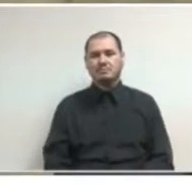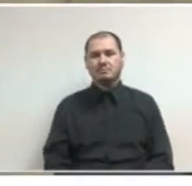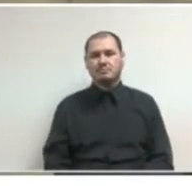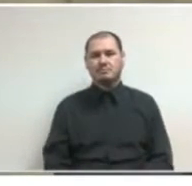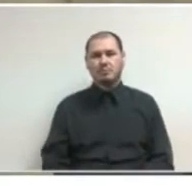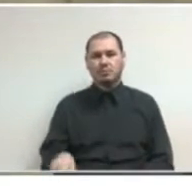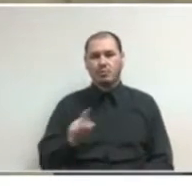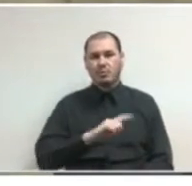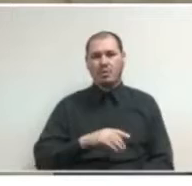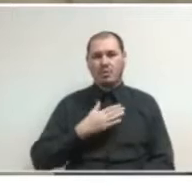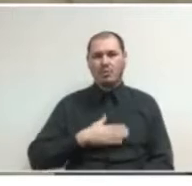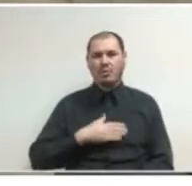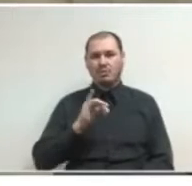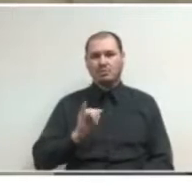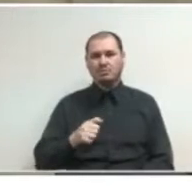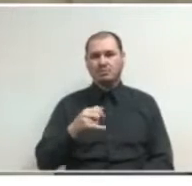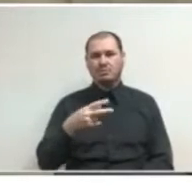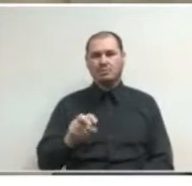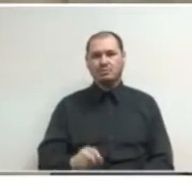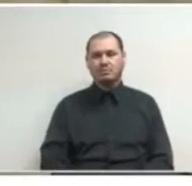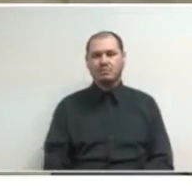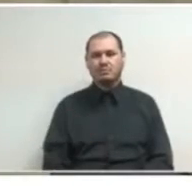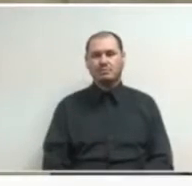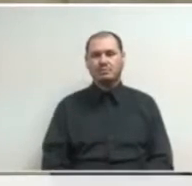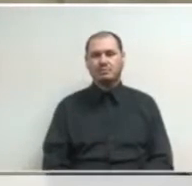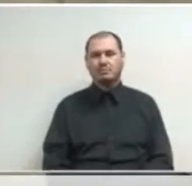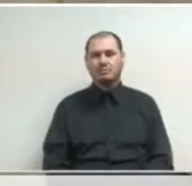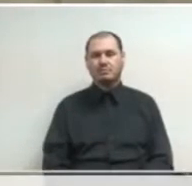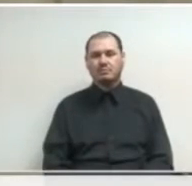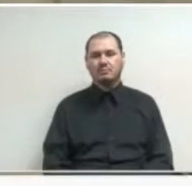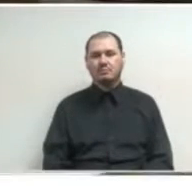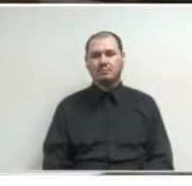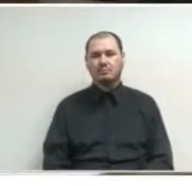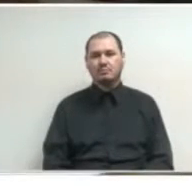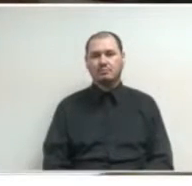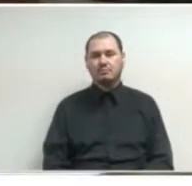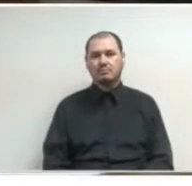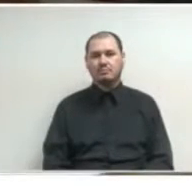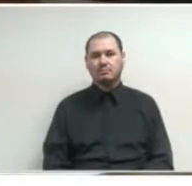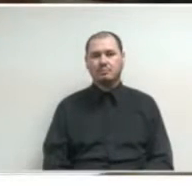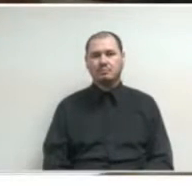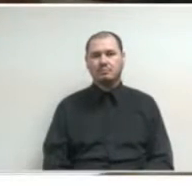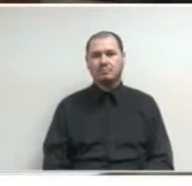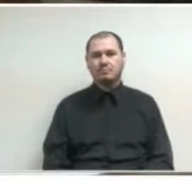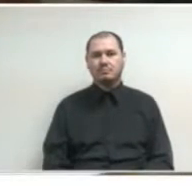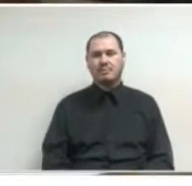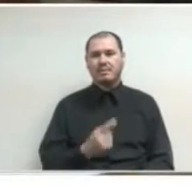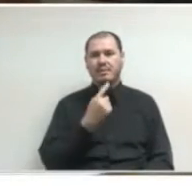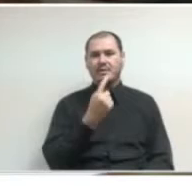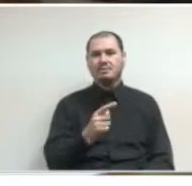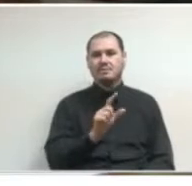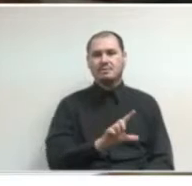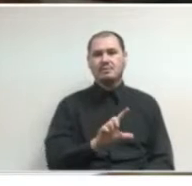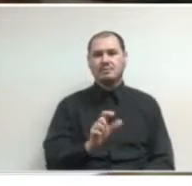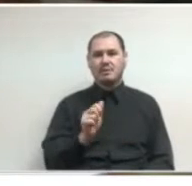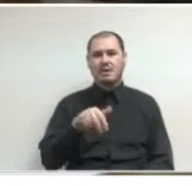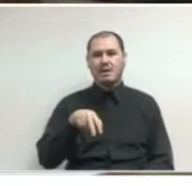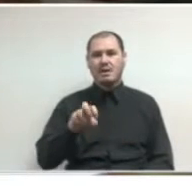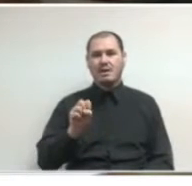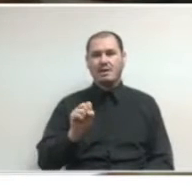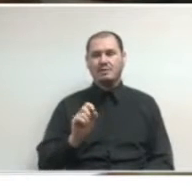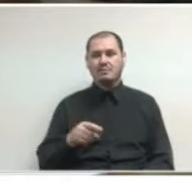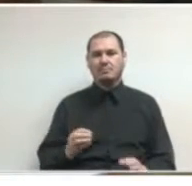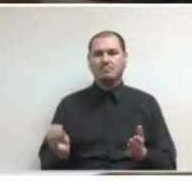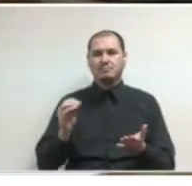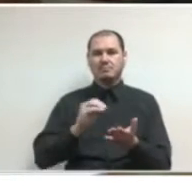vender extraordinaria coana. Doctora Carolina Llanes, pido sí, la palabra. Sí. En, también agregar que la sala penal, los